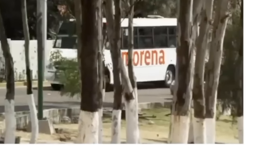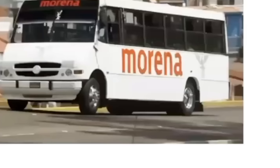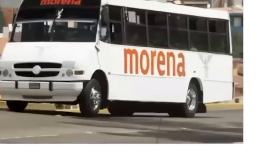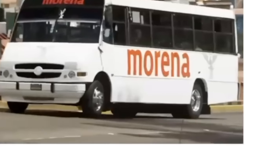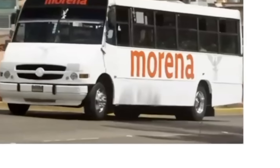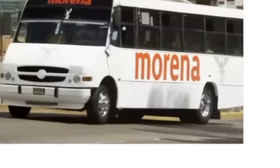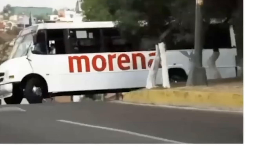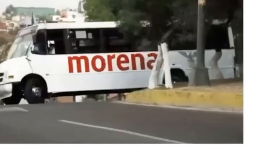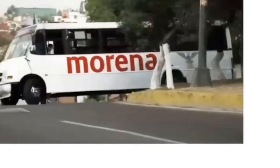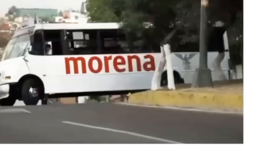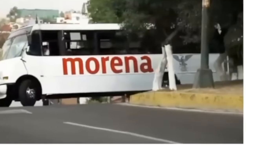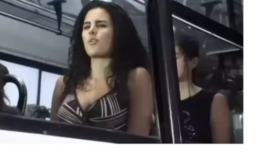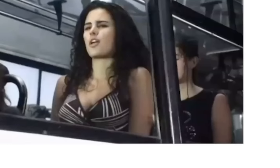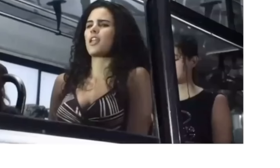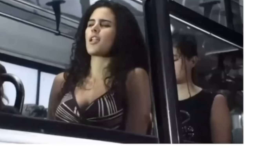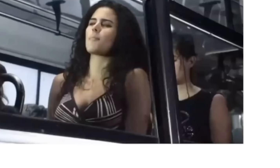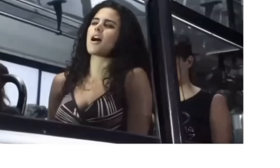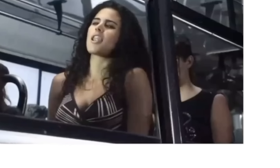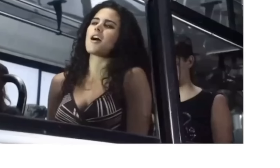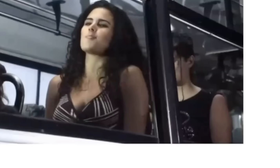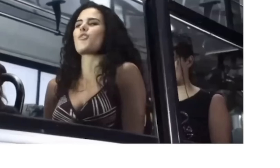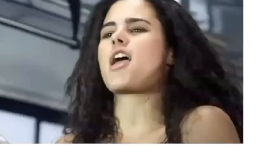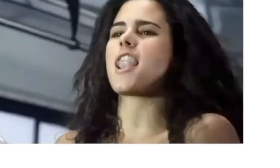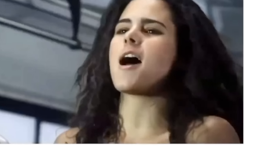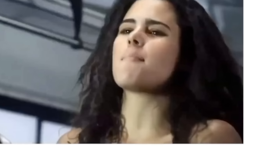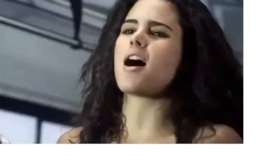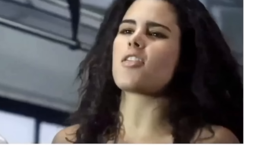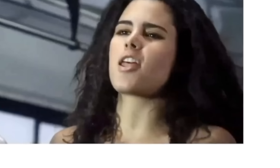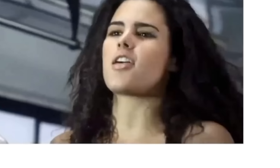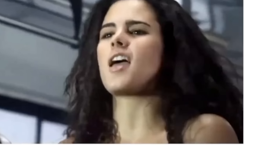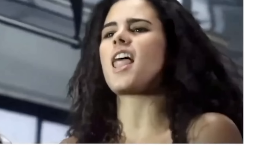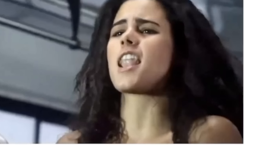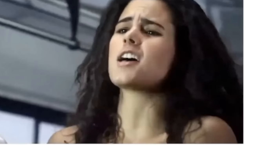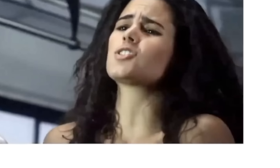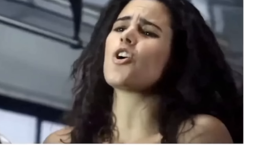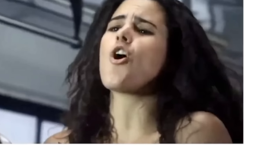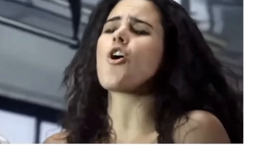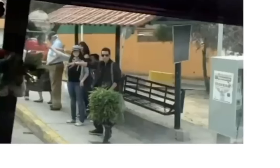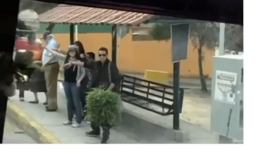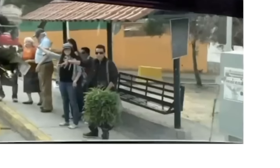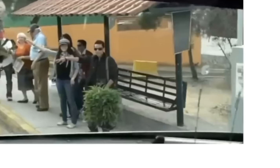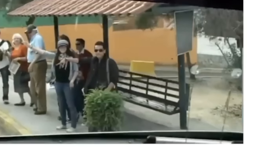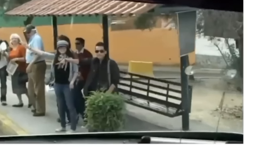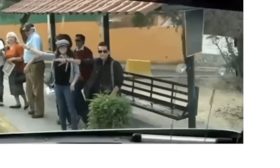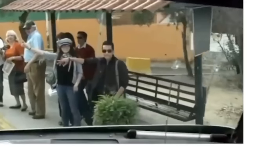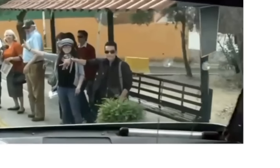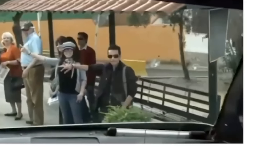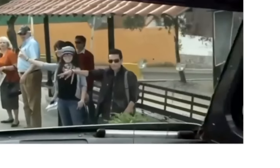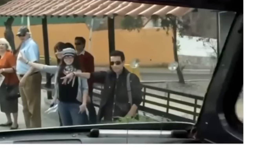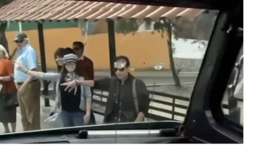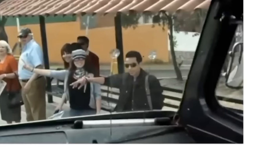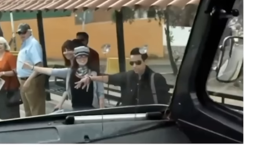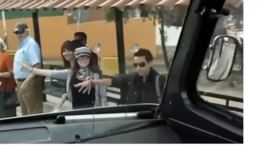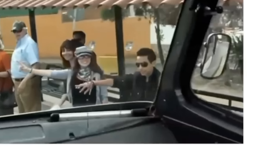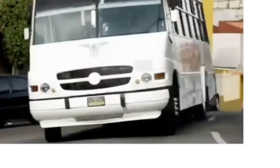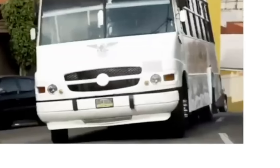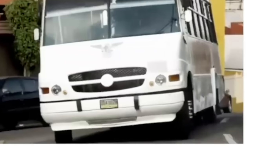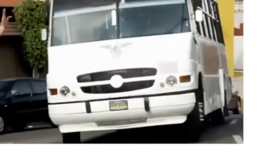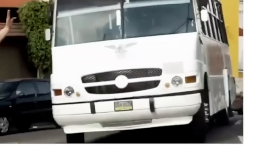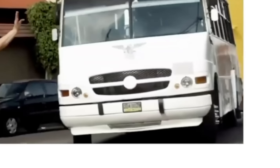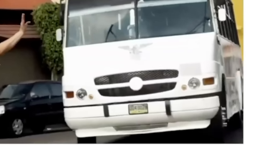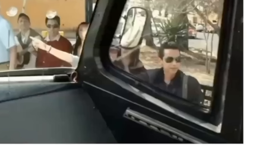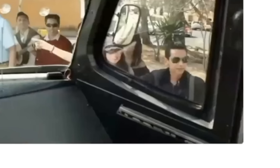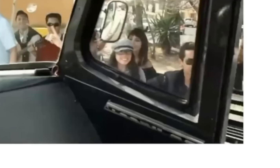libertador. La morena hermana, morena madre de la nación, protege la lucha mexicana,